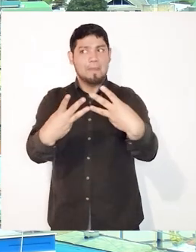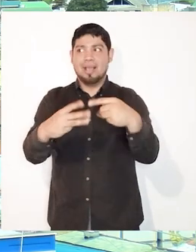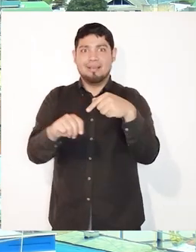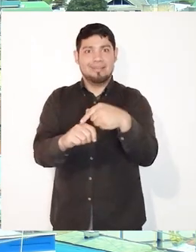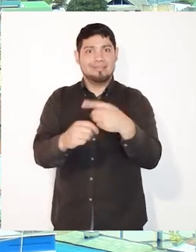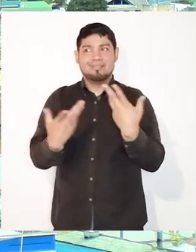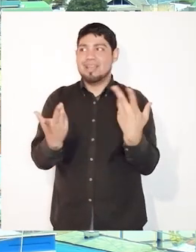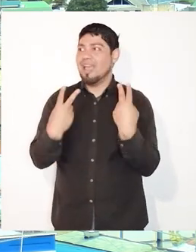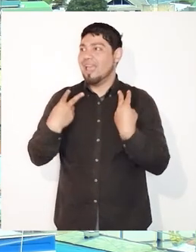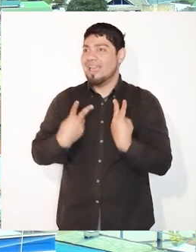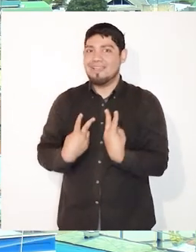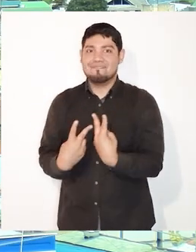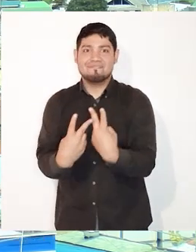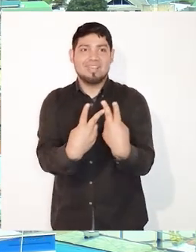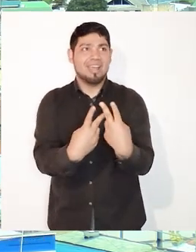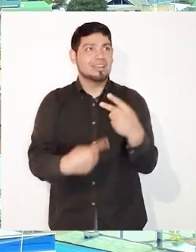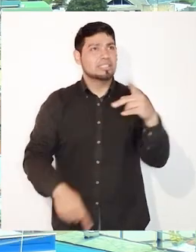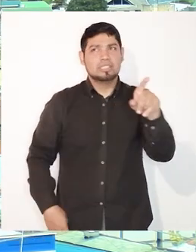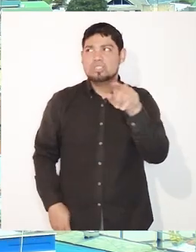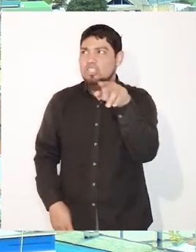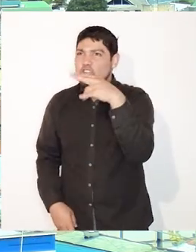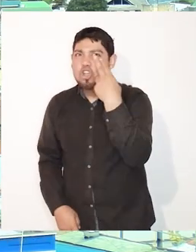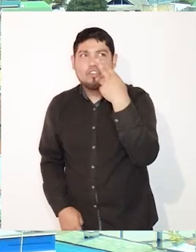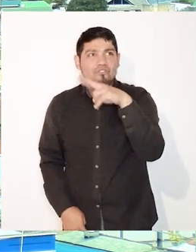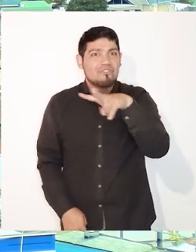uno encuentra casos, cosas,